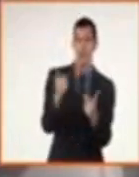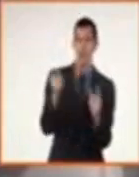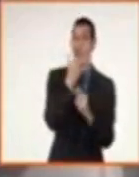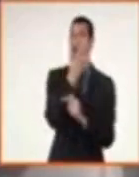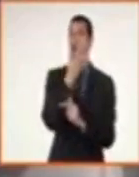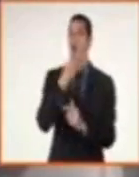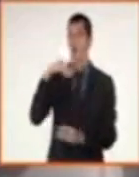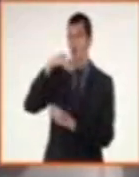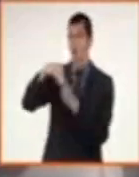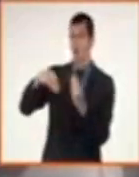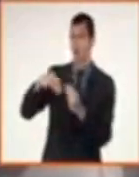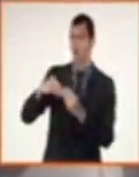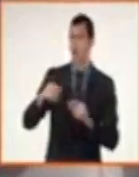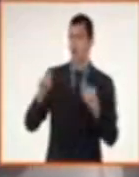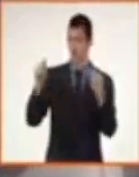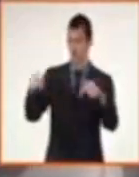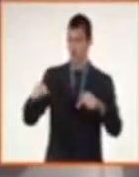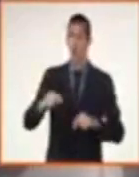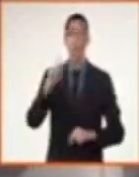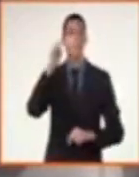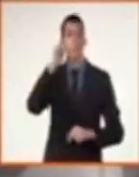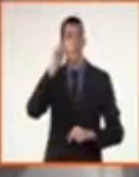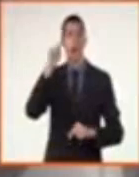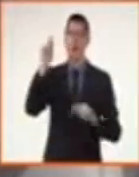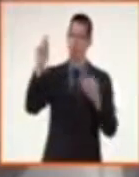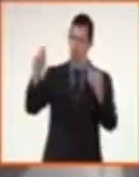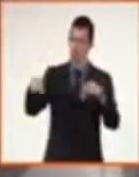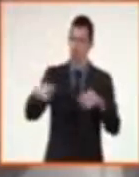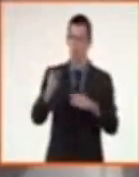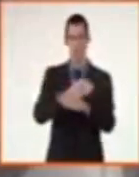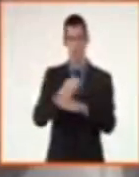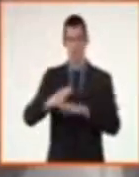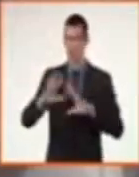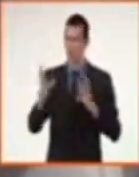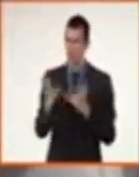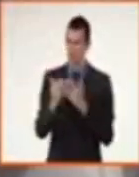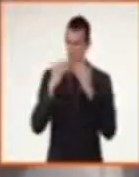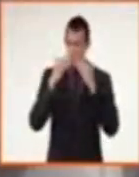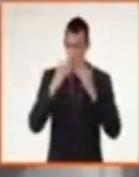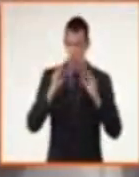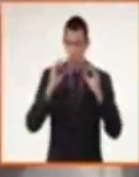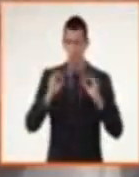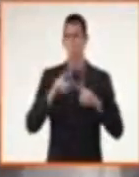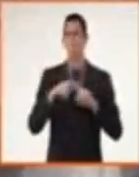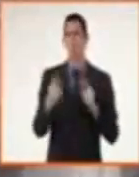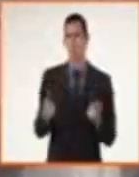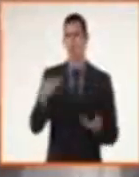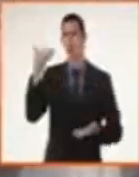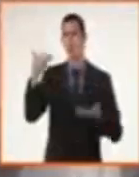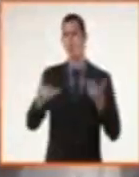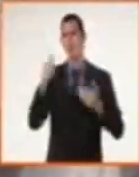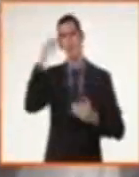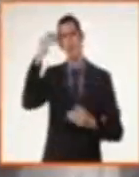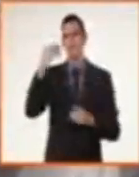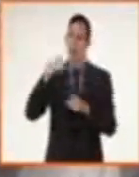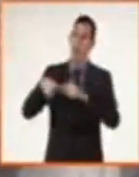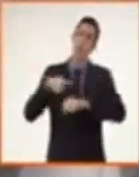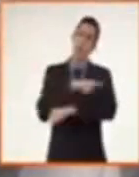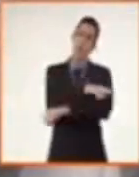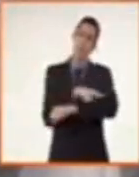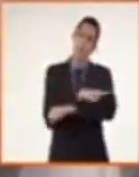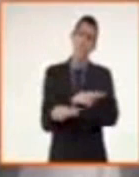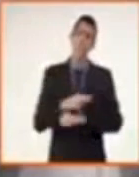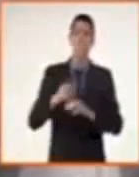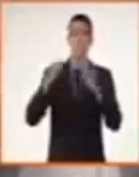decir, a golpe de ejemplo, porque en el mundo entero, uno de los espacios más cuestionados políticamente